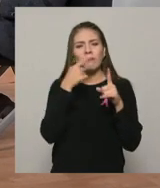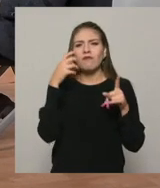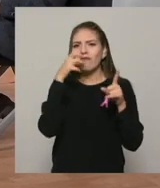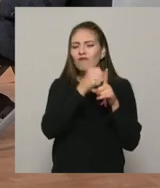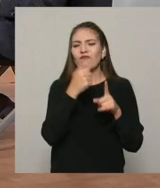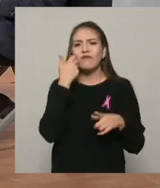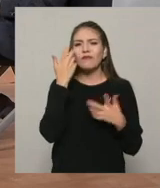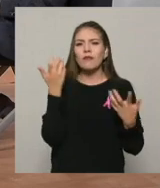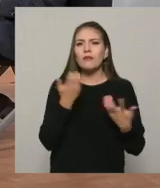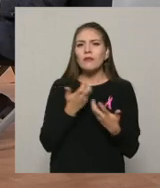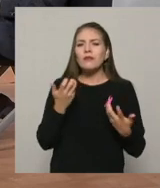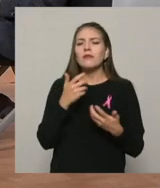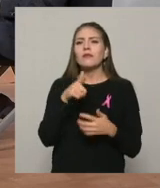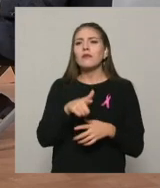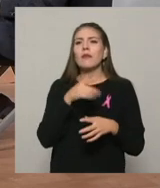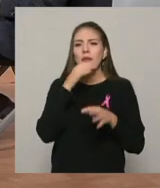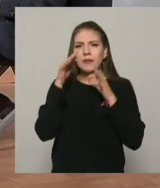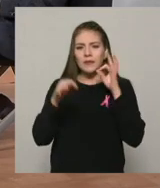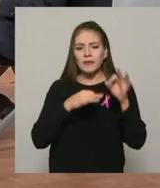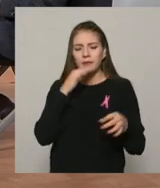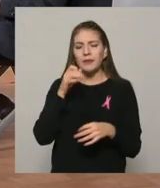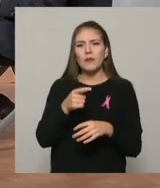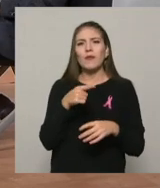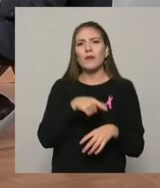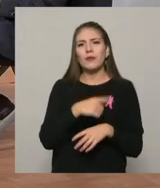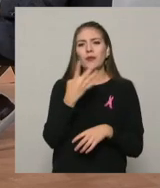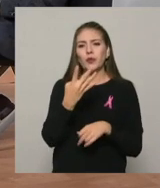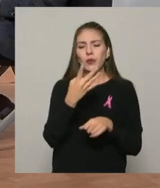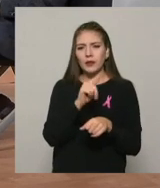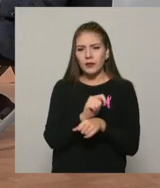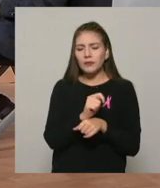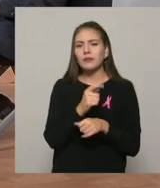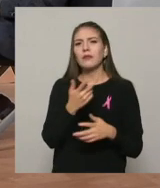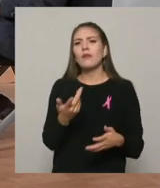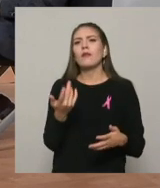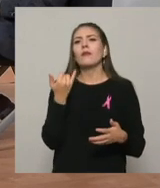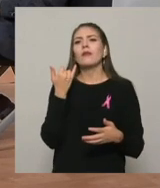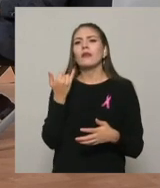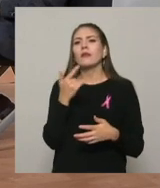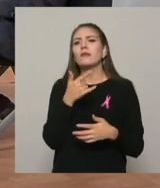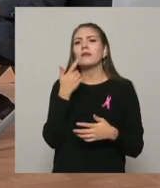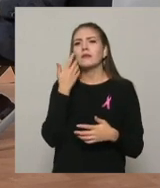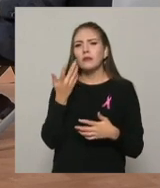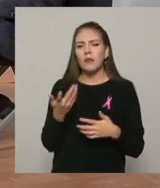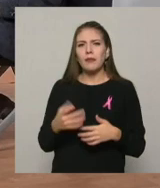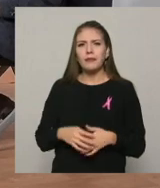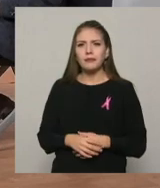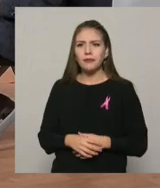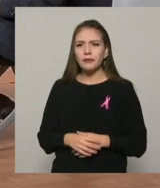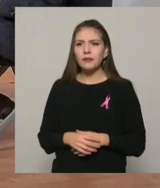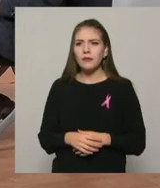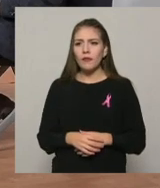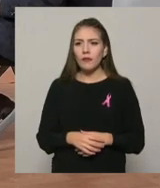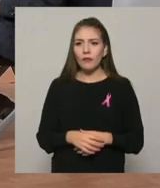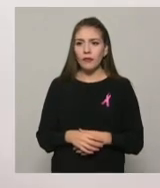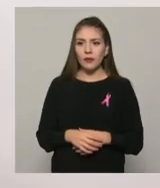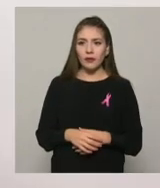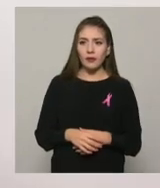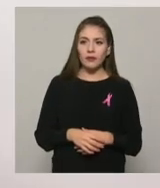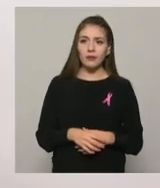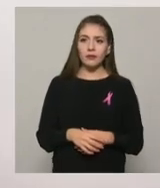la difusión y además la diferencia con la divulgación científica, que es otro tema? Pues yo